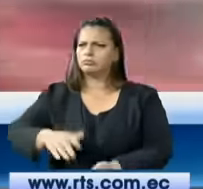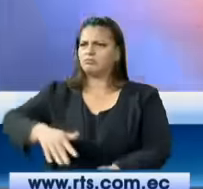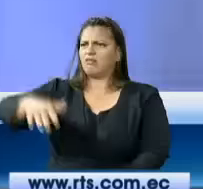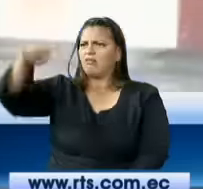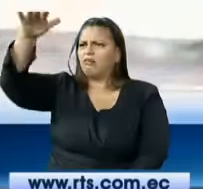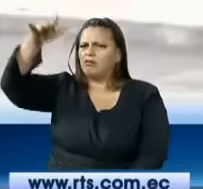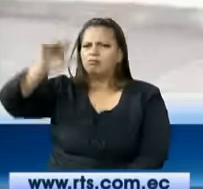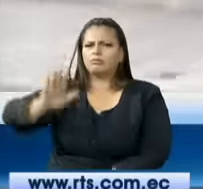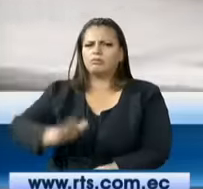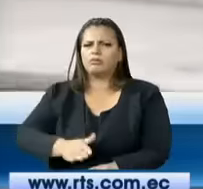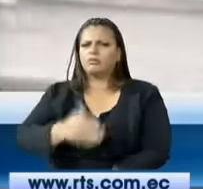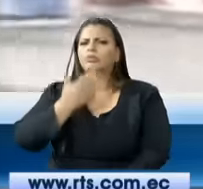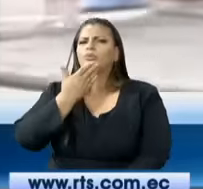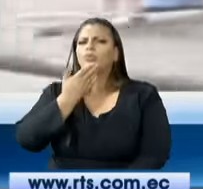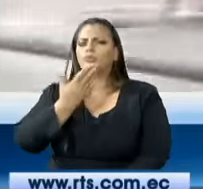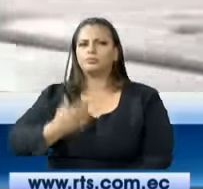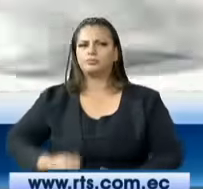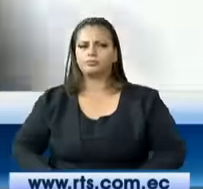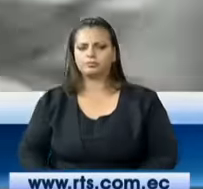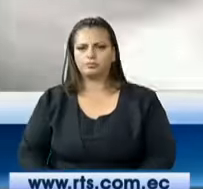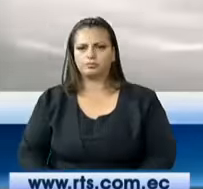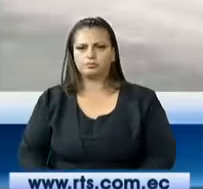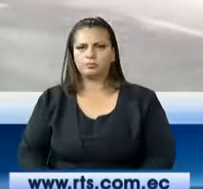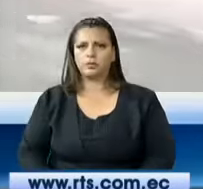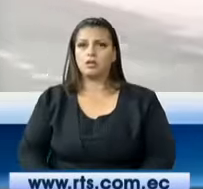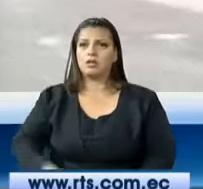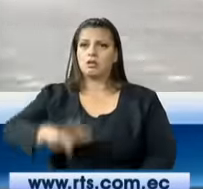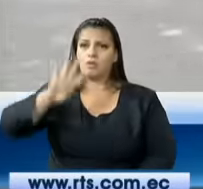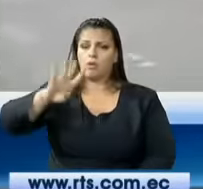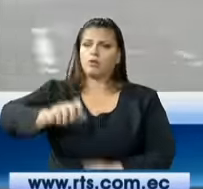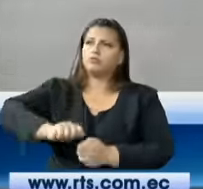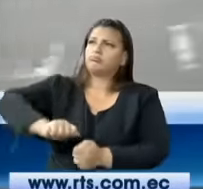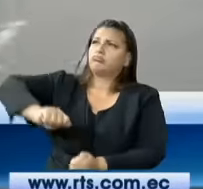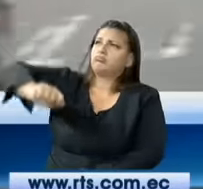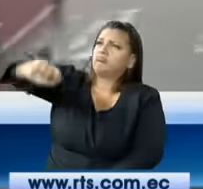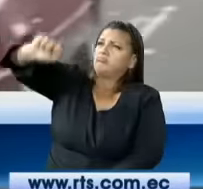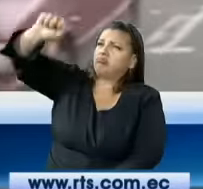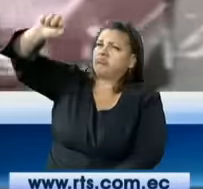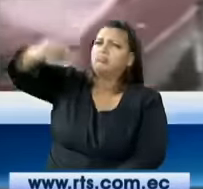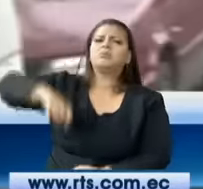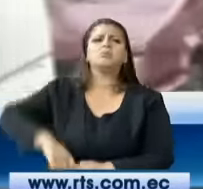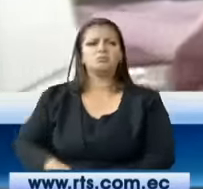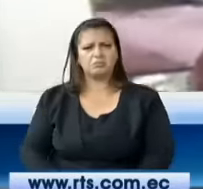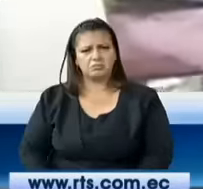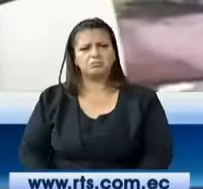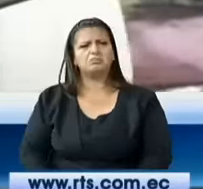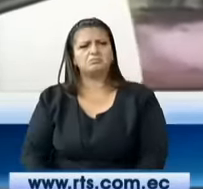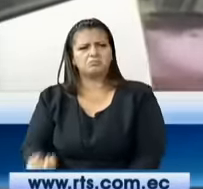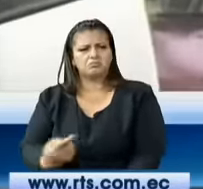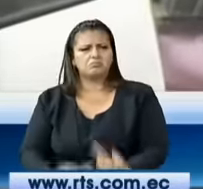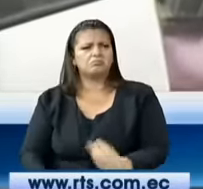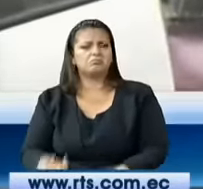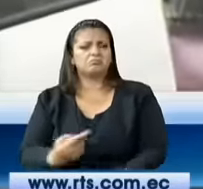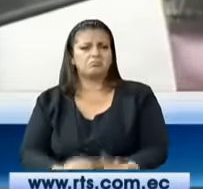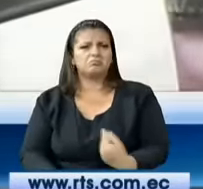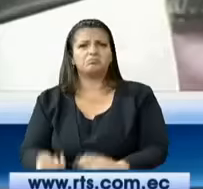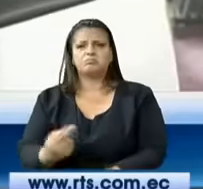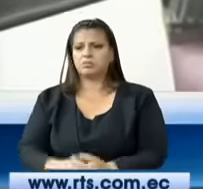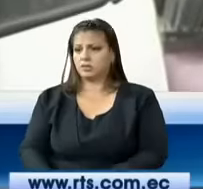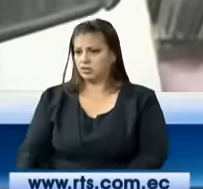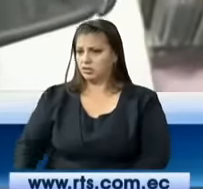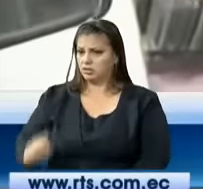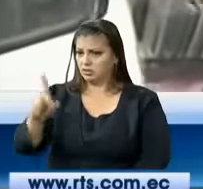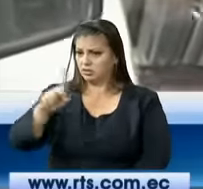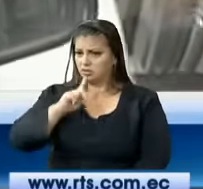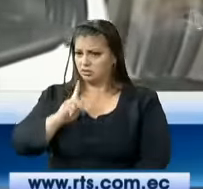vender? Aquí hay hasta muñecos de 4 metros. ¿Lo venden tranquilamente? También los venden, ya. Son más caros. Hace un rato